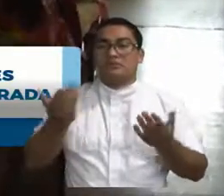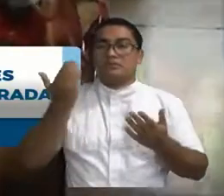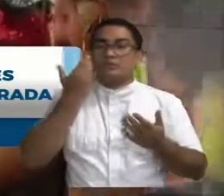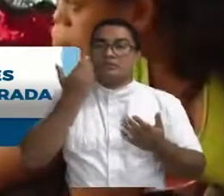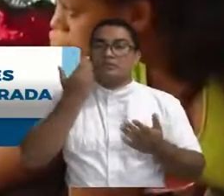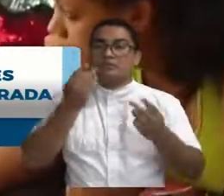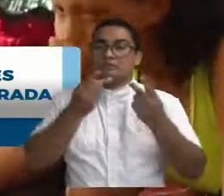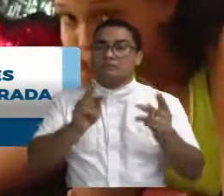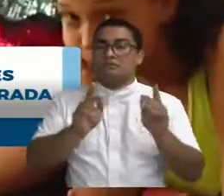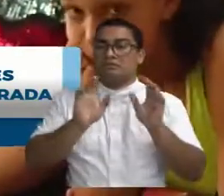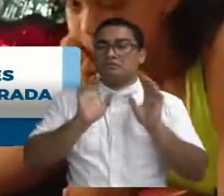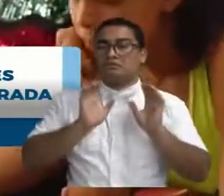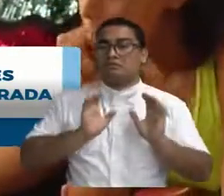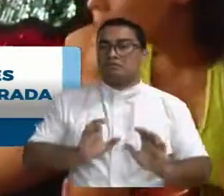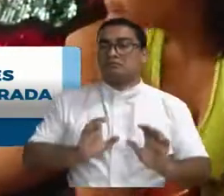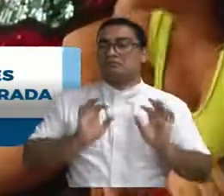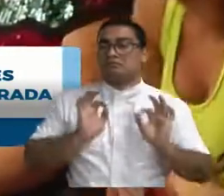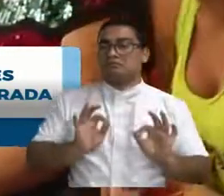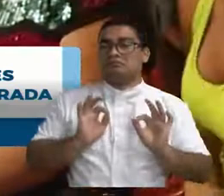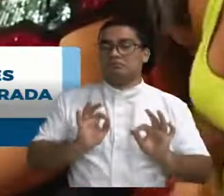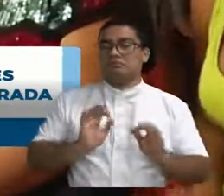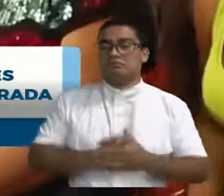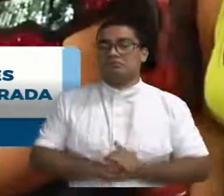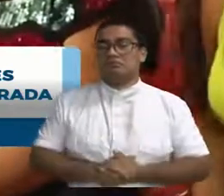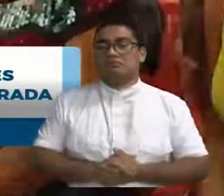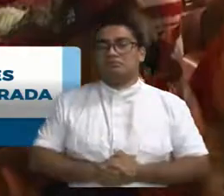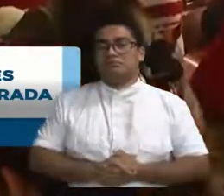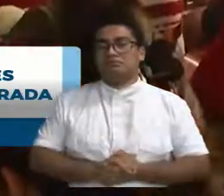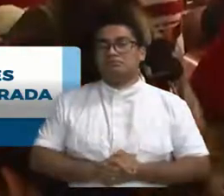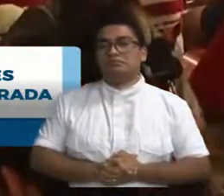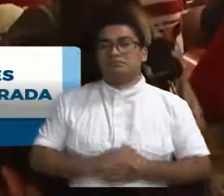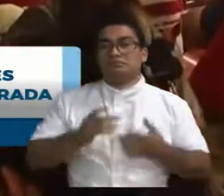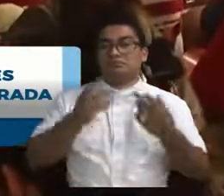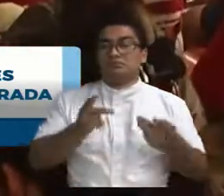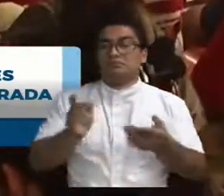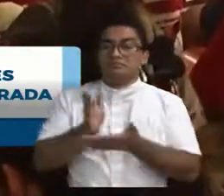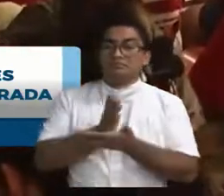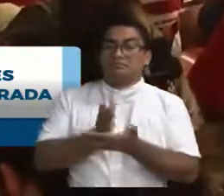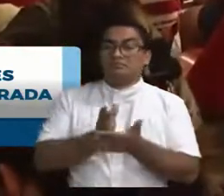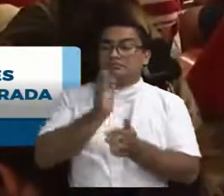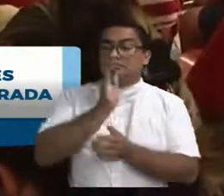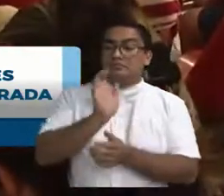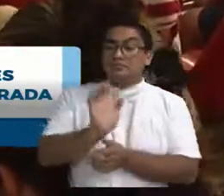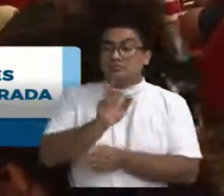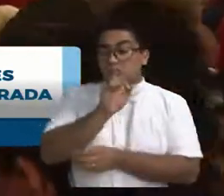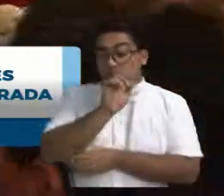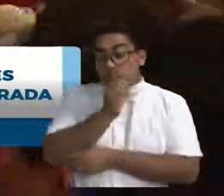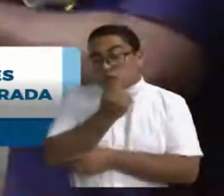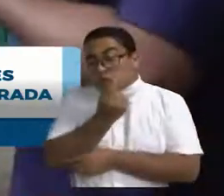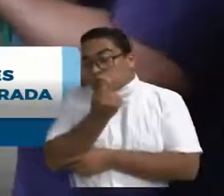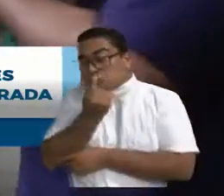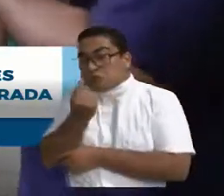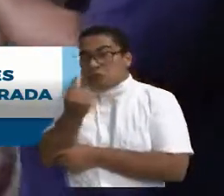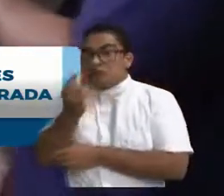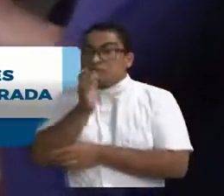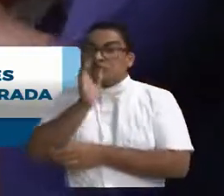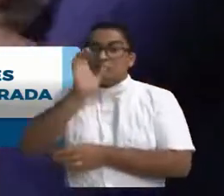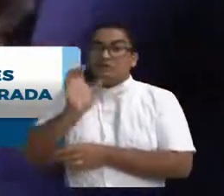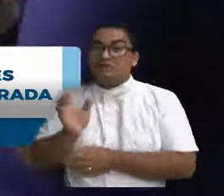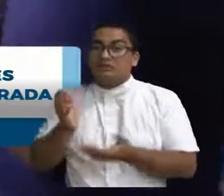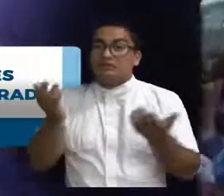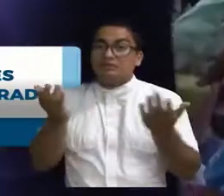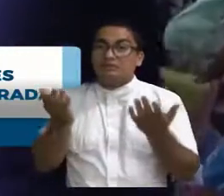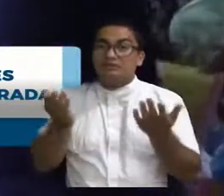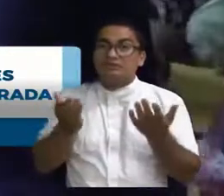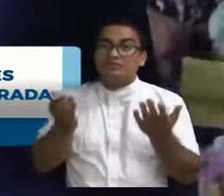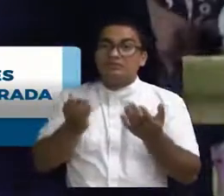su sistema inmune está luchando y está sabiendo cómo responder. En cambio, el niño que se queda apartado, que se queda quieto, es un niño al que hay que estar vigilando más de